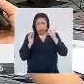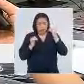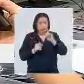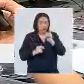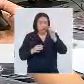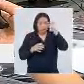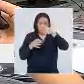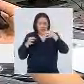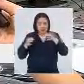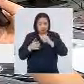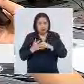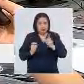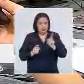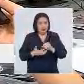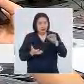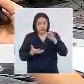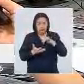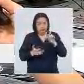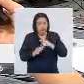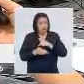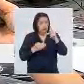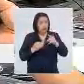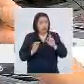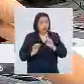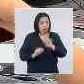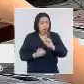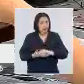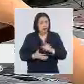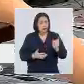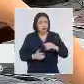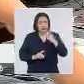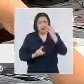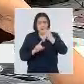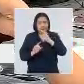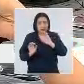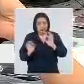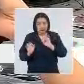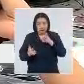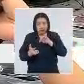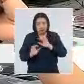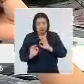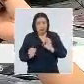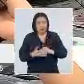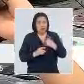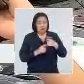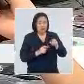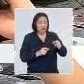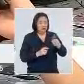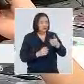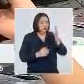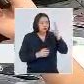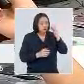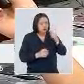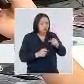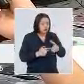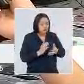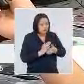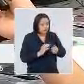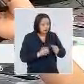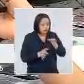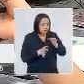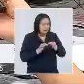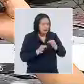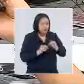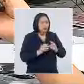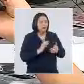ingeniero informático, no tiene estudios profesionales ni técnicos concluidos, pero lo ha hecho en base pues al expertise que ha adquirido